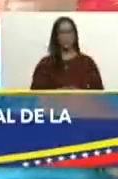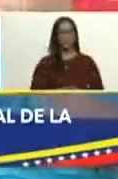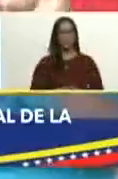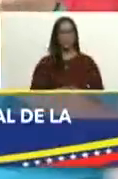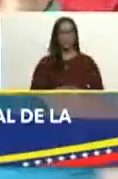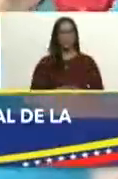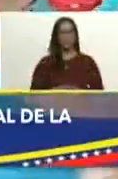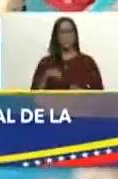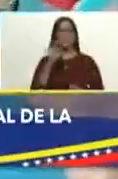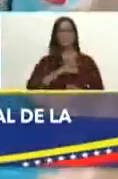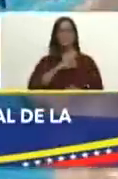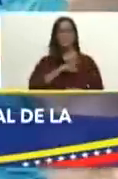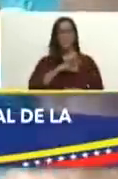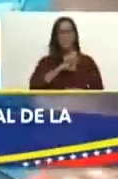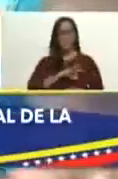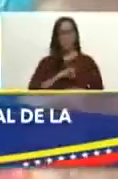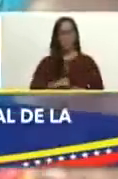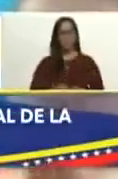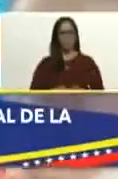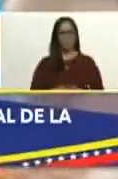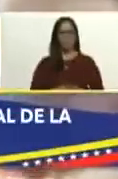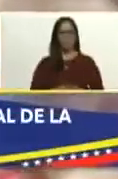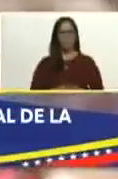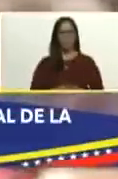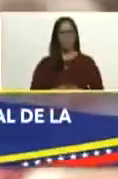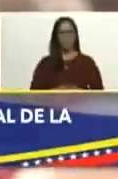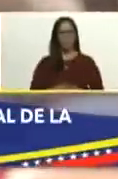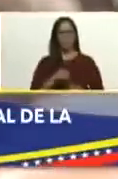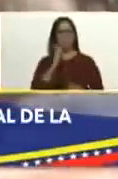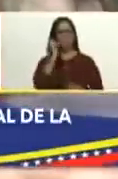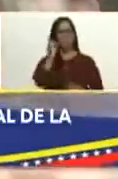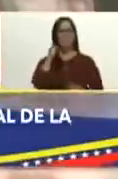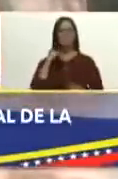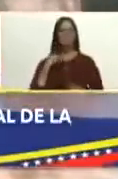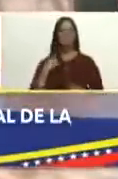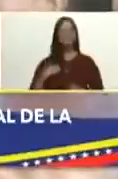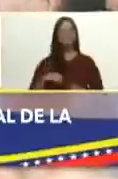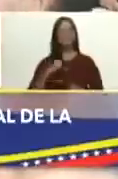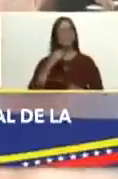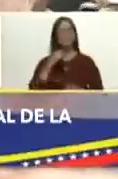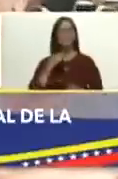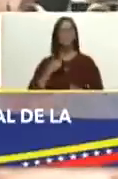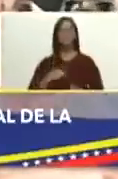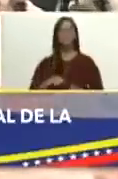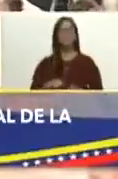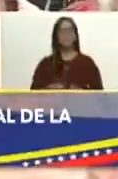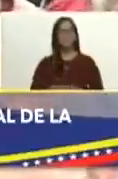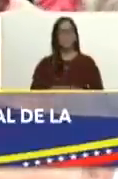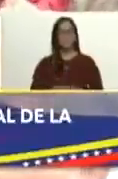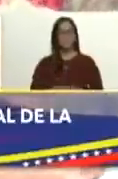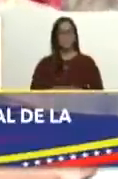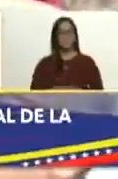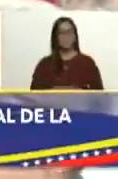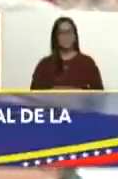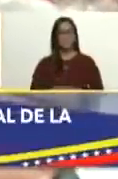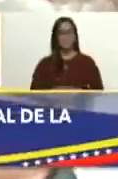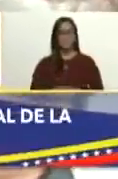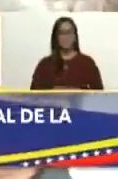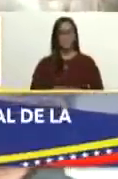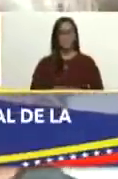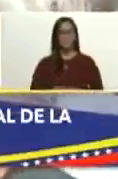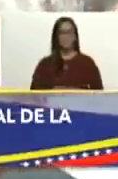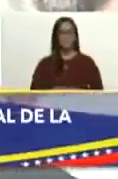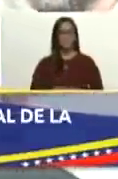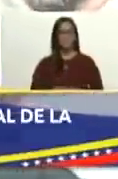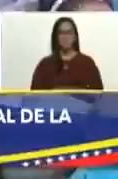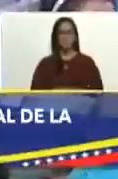El socialismo. Presidente, vaya con esta parada desde ayer hasta el 5 de junio y al CPT.